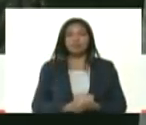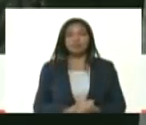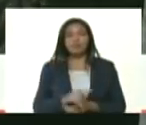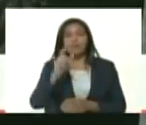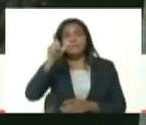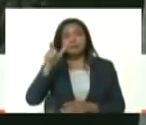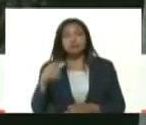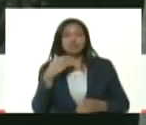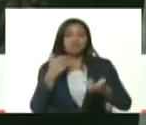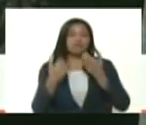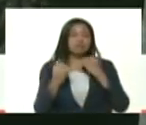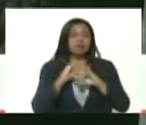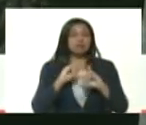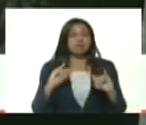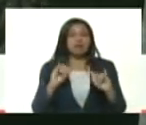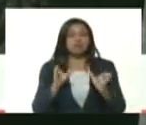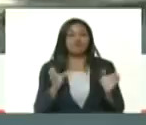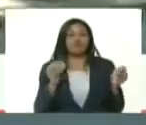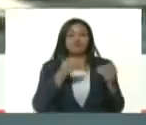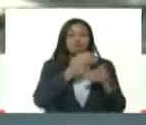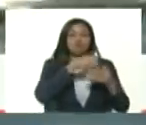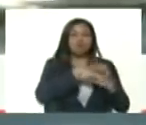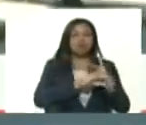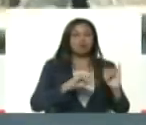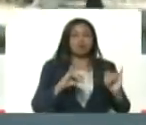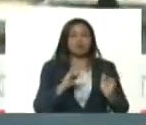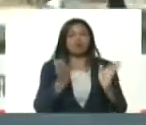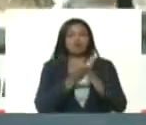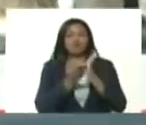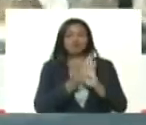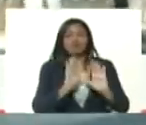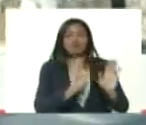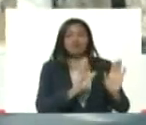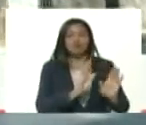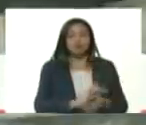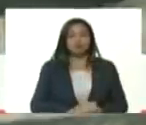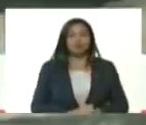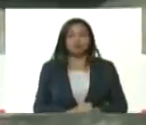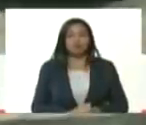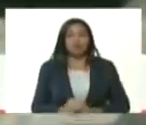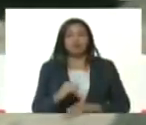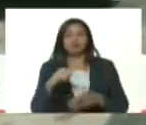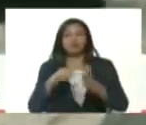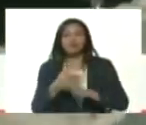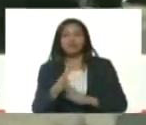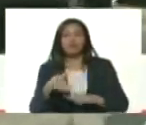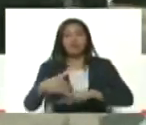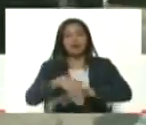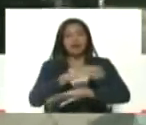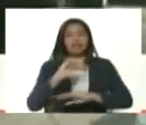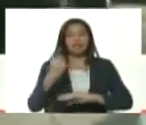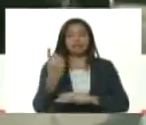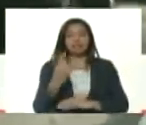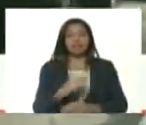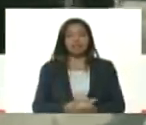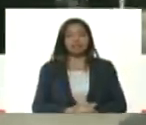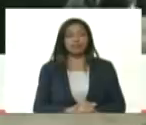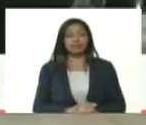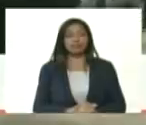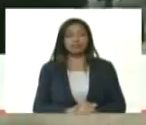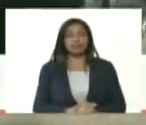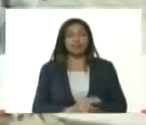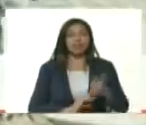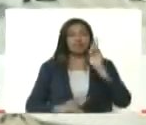caso el cual ya ha sido aislado y está estudiado y aislado, y por lo tanto es una de las calles principales, esta calle Chama, la que se